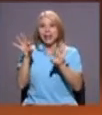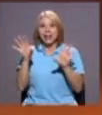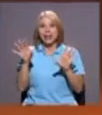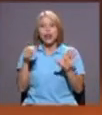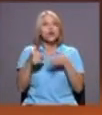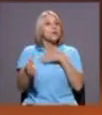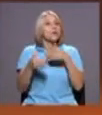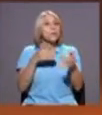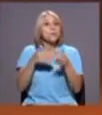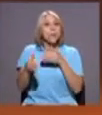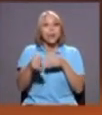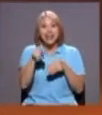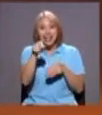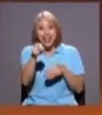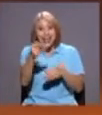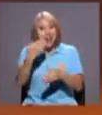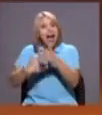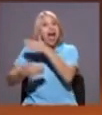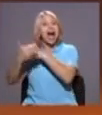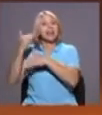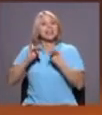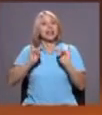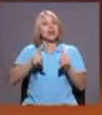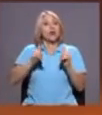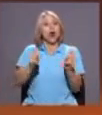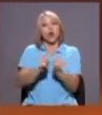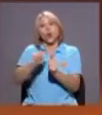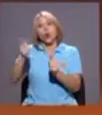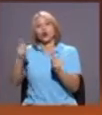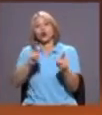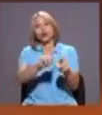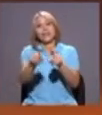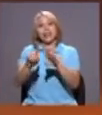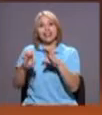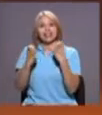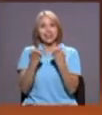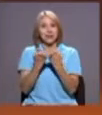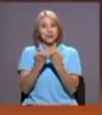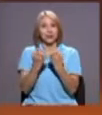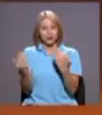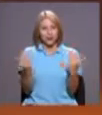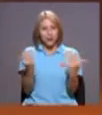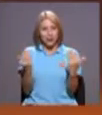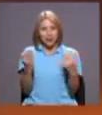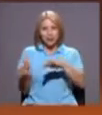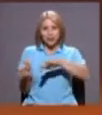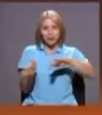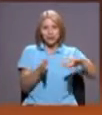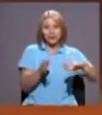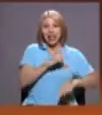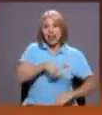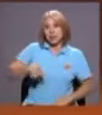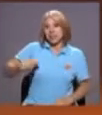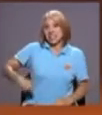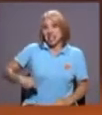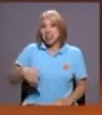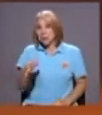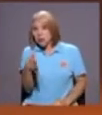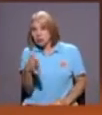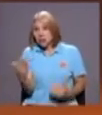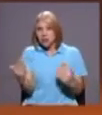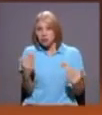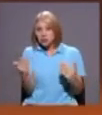esos equipos. Al final, el presidente más o menos hizo eso, buscar jugadores de distintos equipos